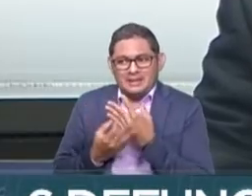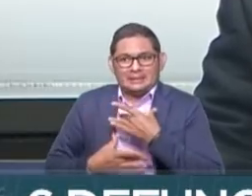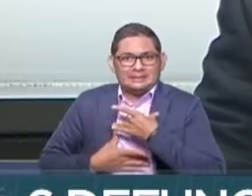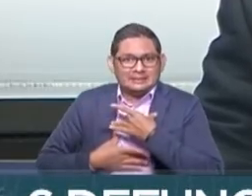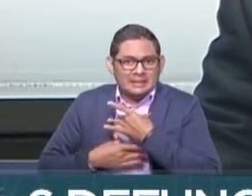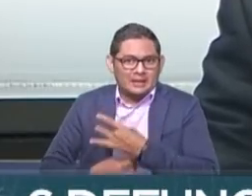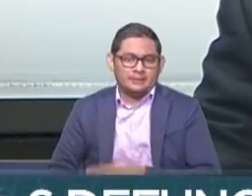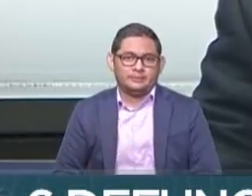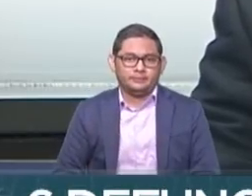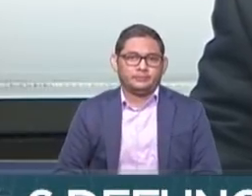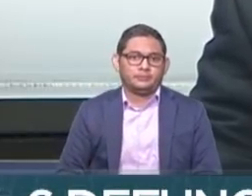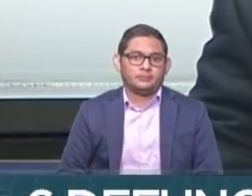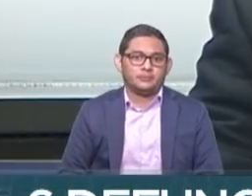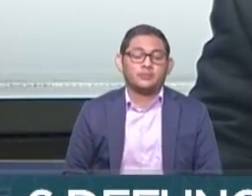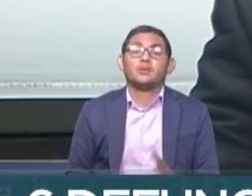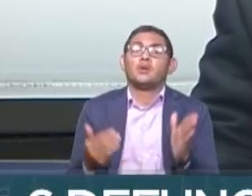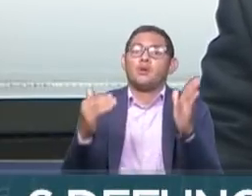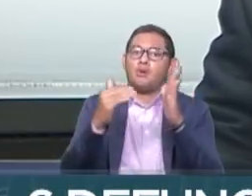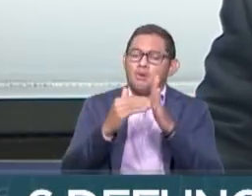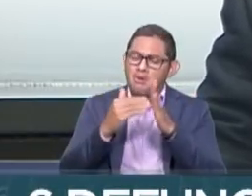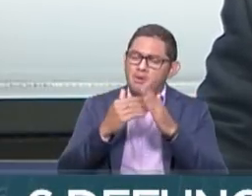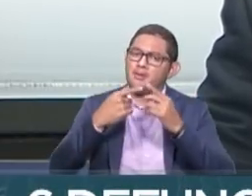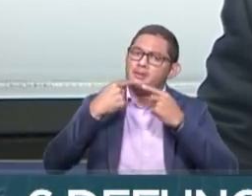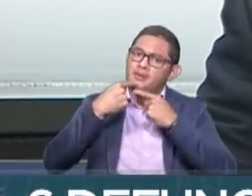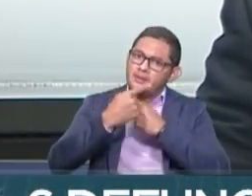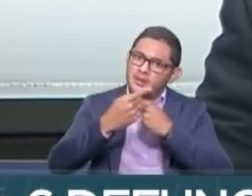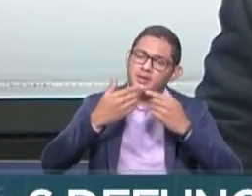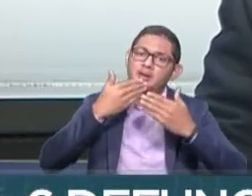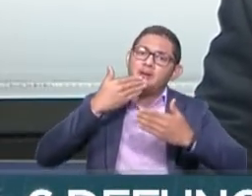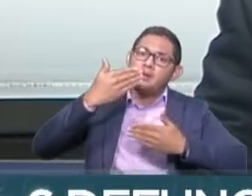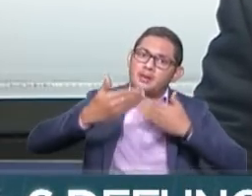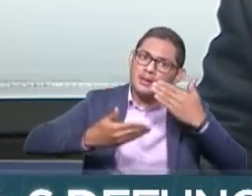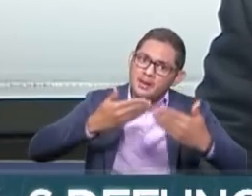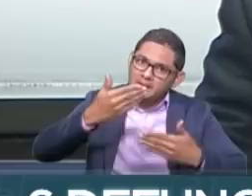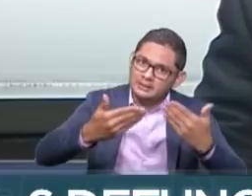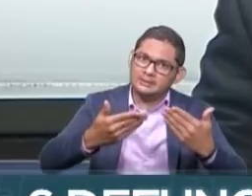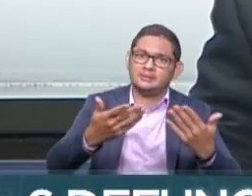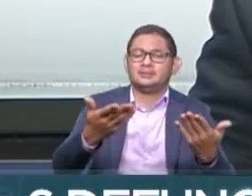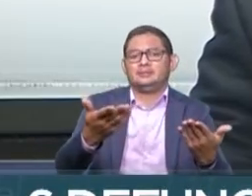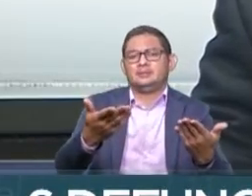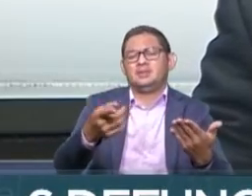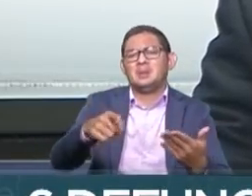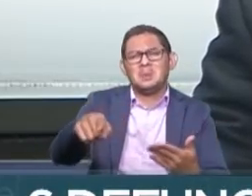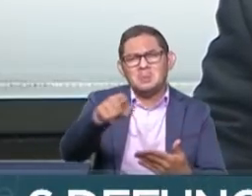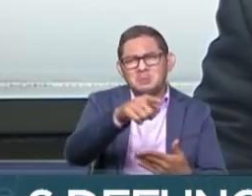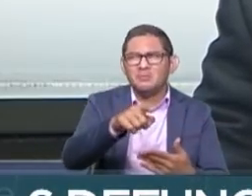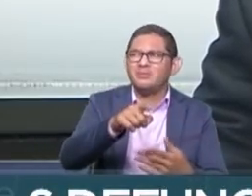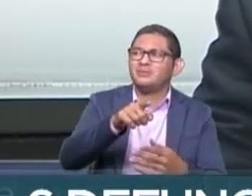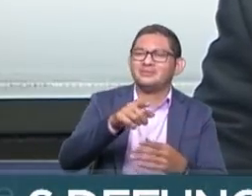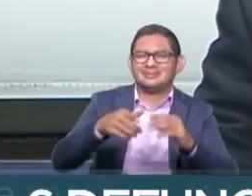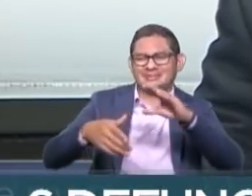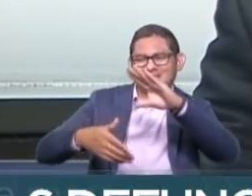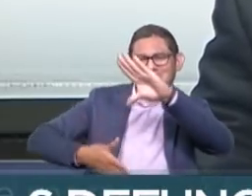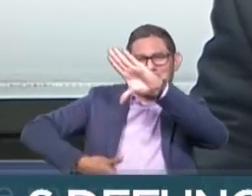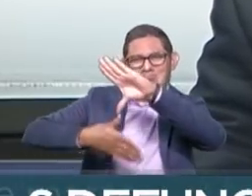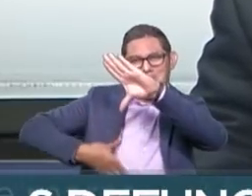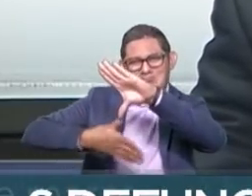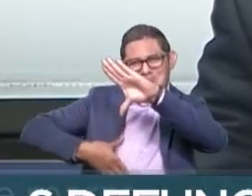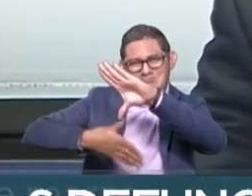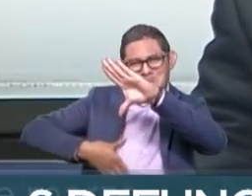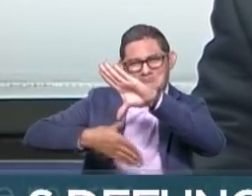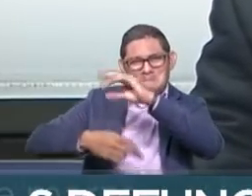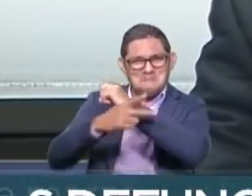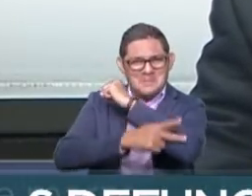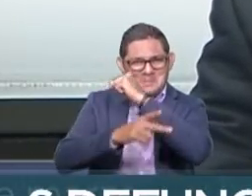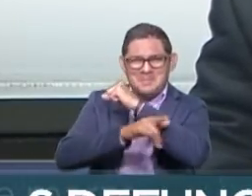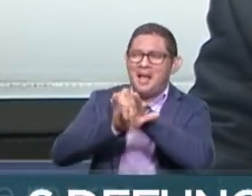nuestras recomendaciones a la población panameña de no viajar a los países de Sudamérica y de